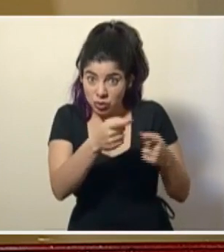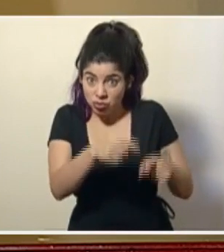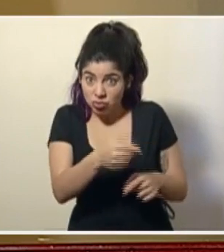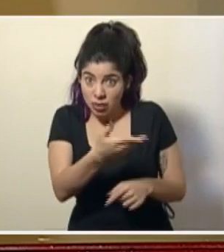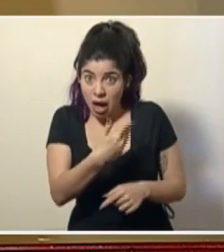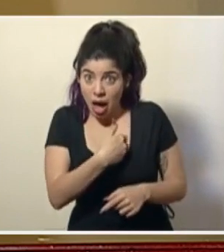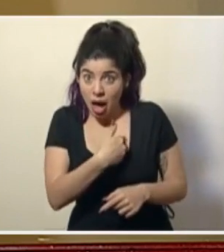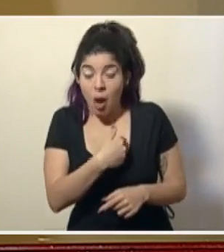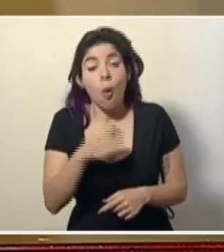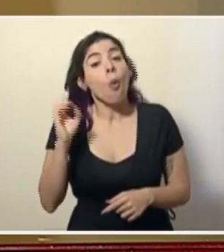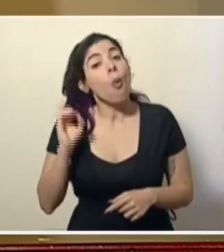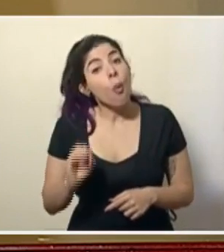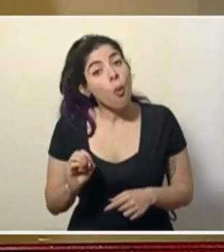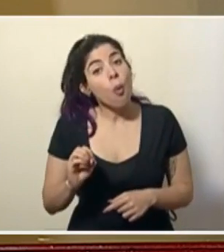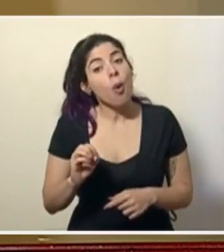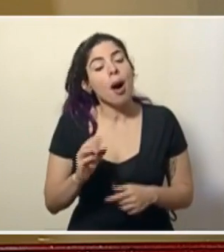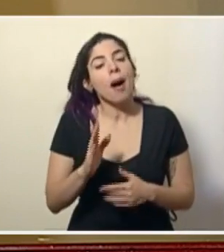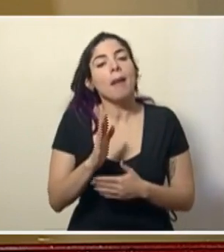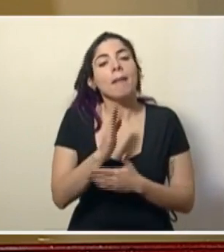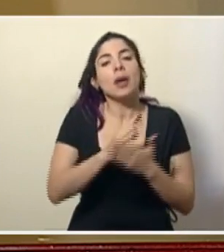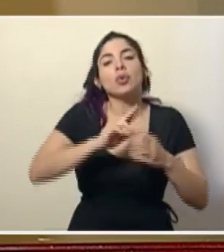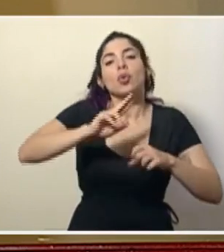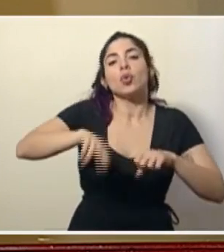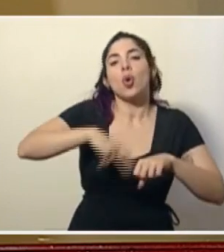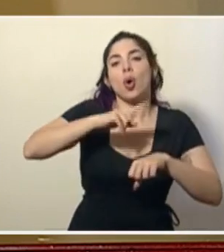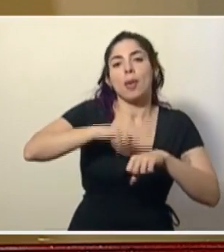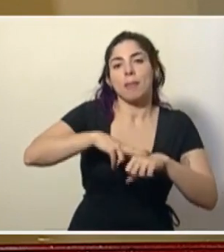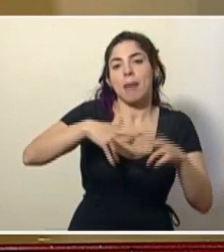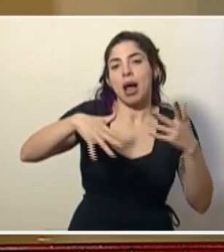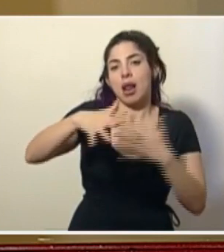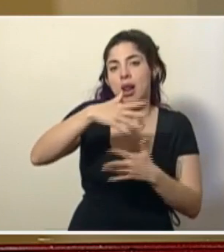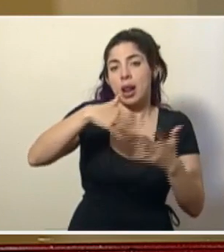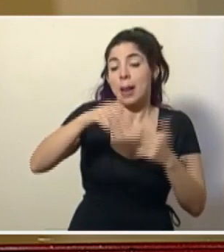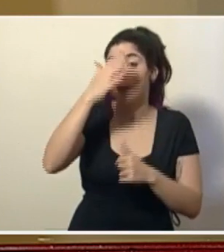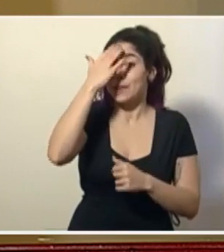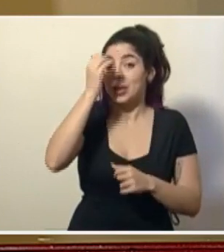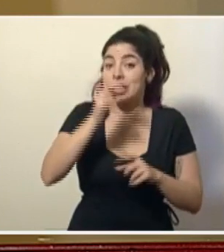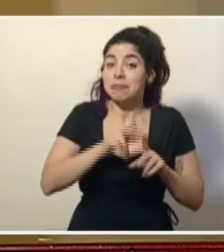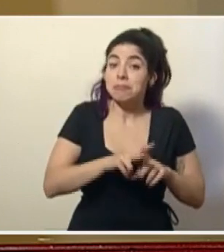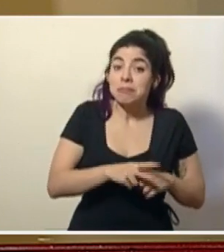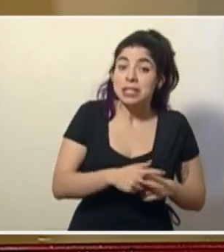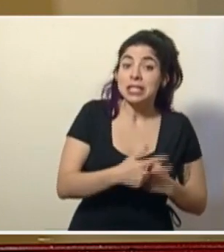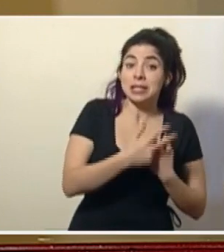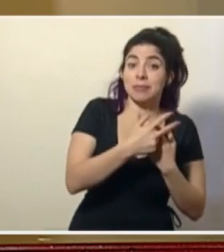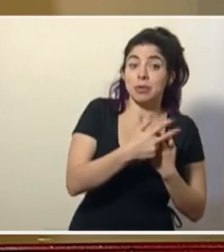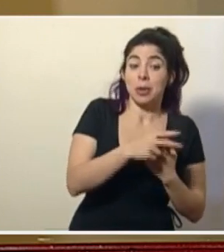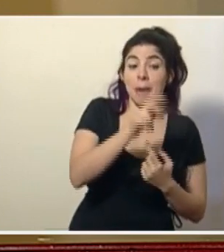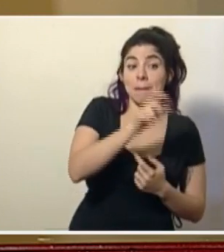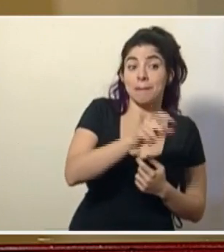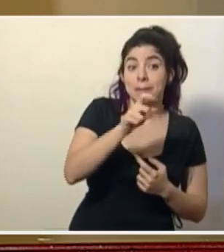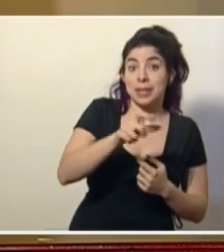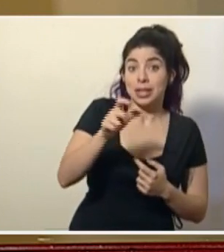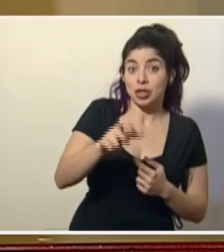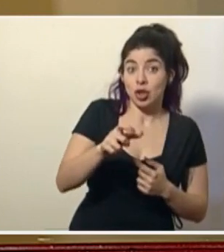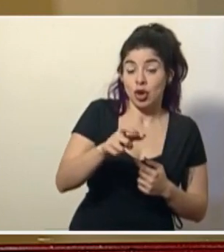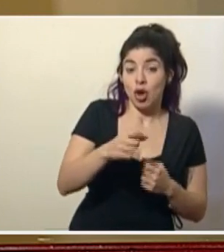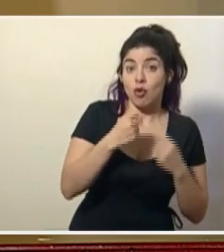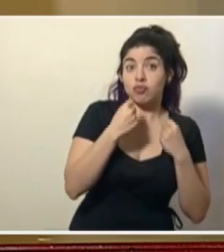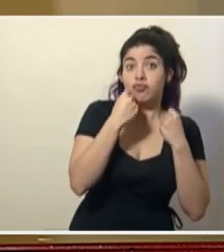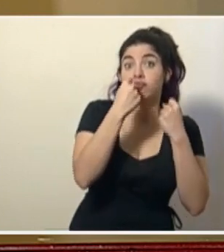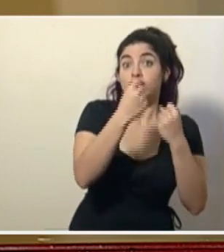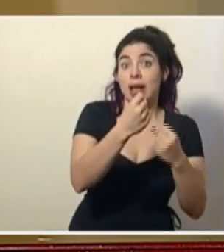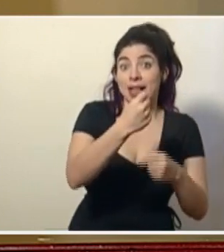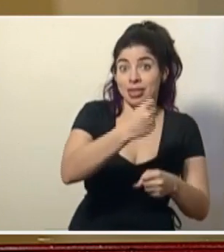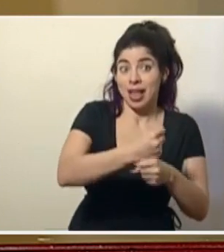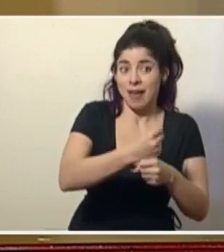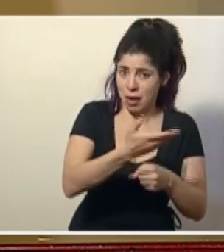o sí es parte de la dinámica normal, porque en principio las personas que se movilizan al trabajo en su